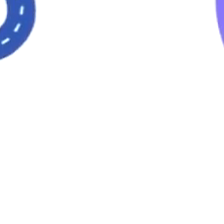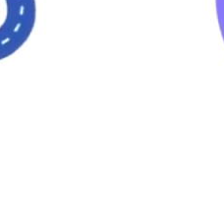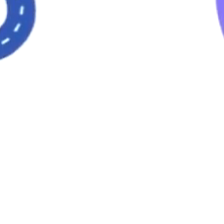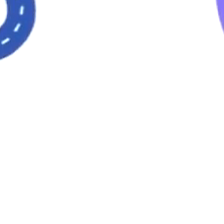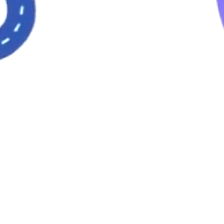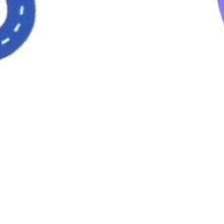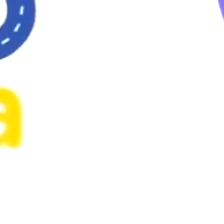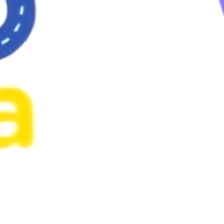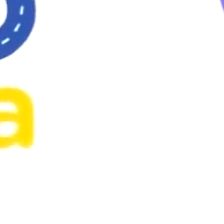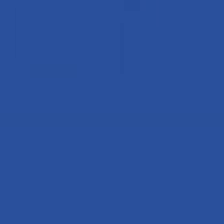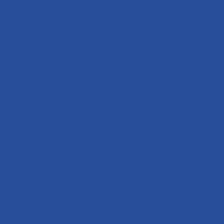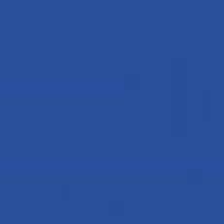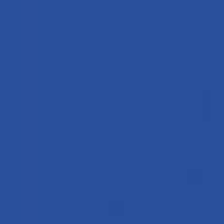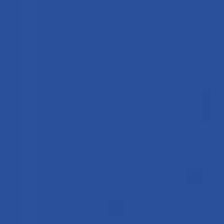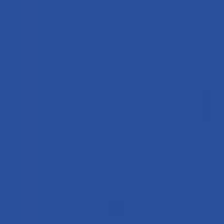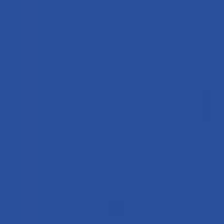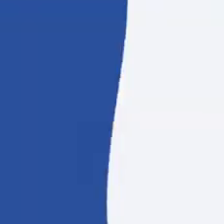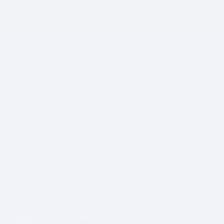Aprendo en Casa